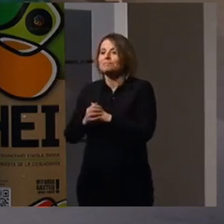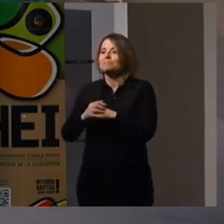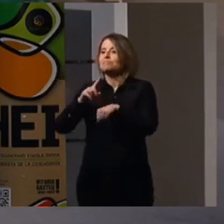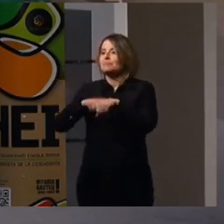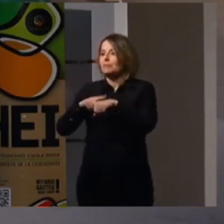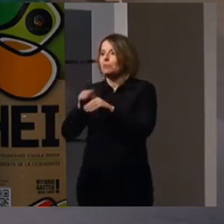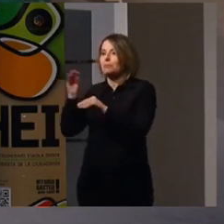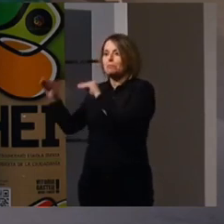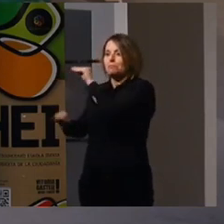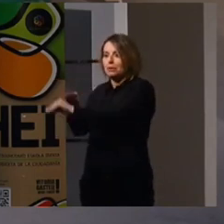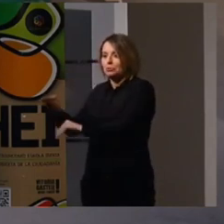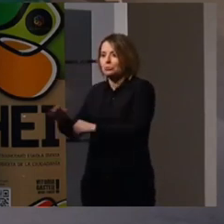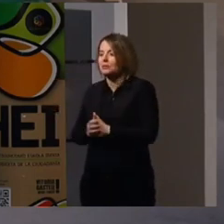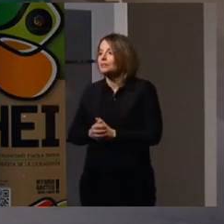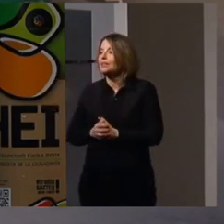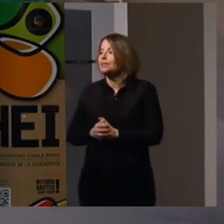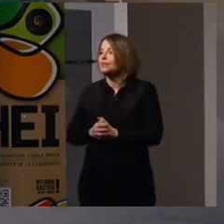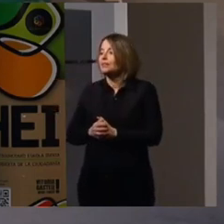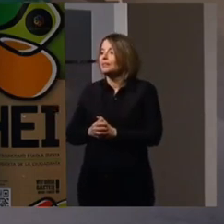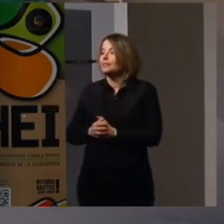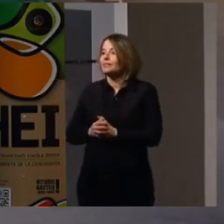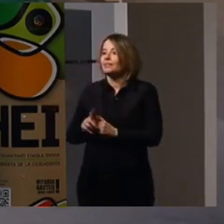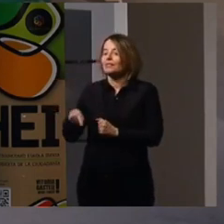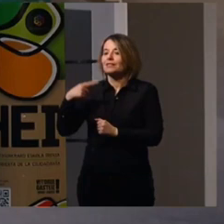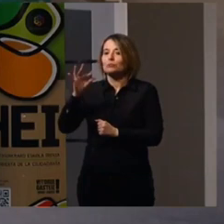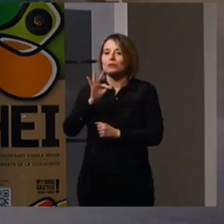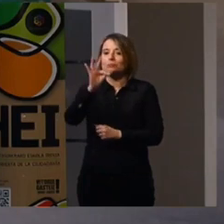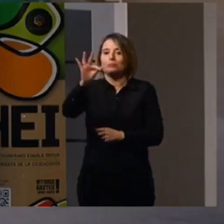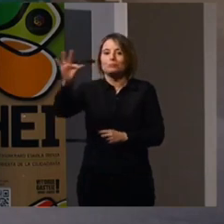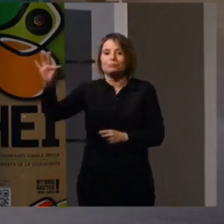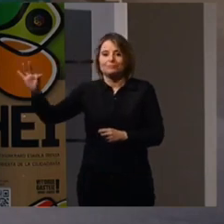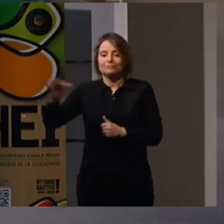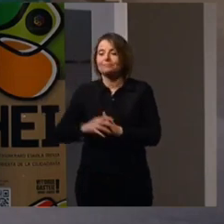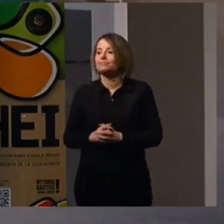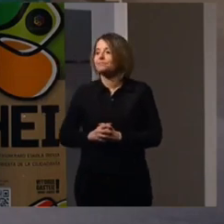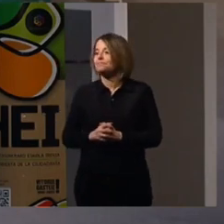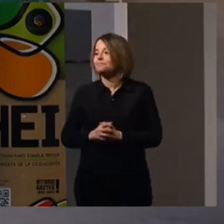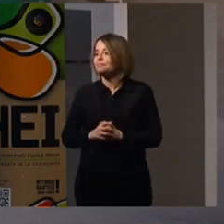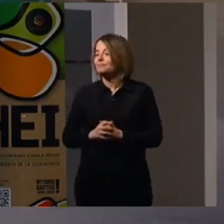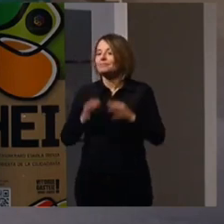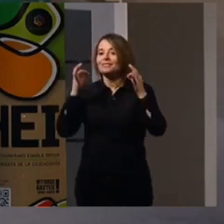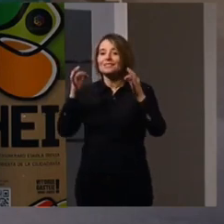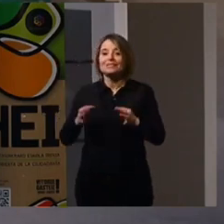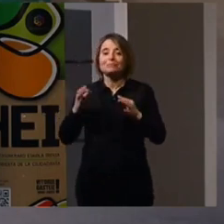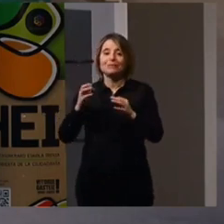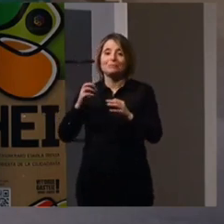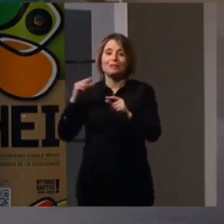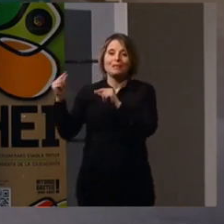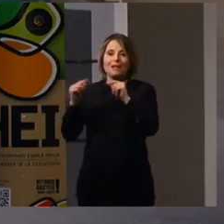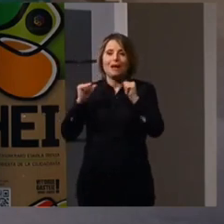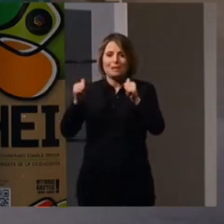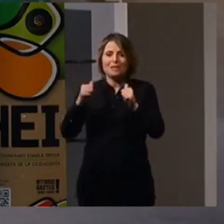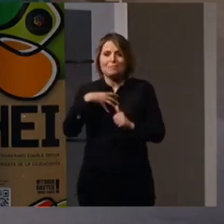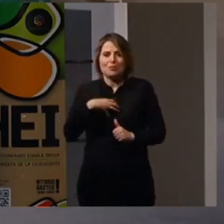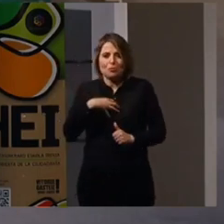tener un ratico. Así que luego os daré la palabra y siempre es enriquecedor. Sé que al principio